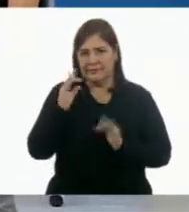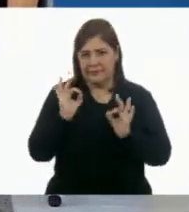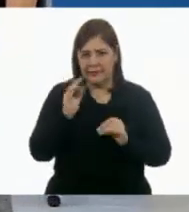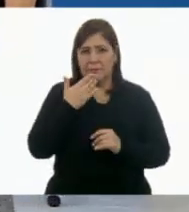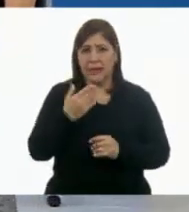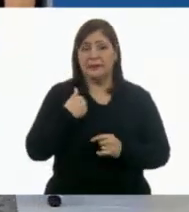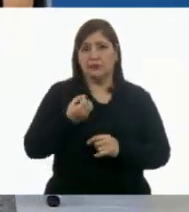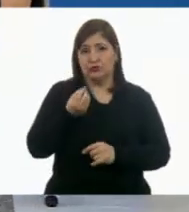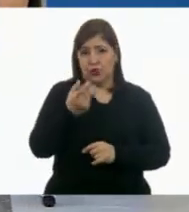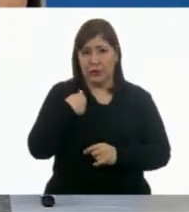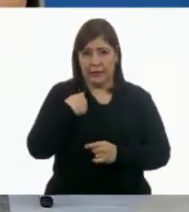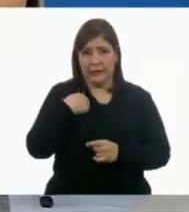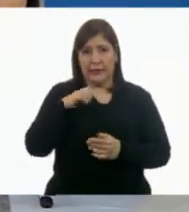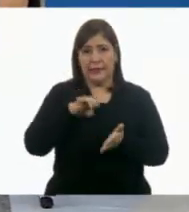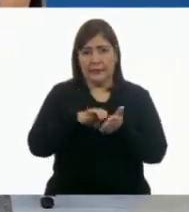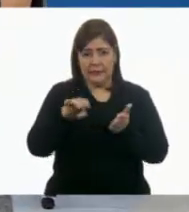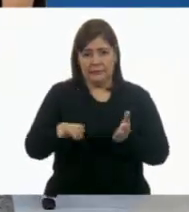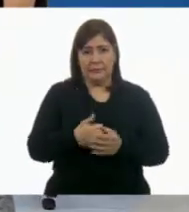el ejemplo.